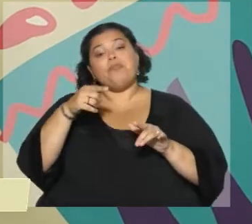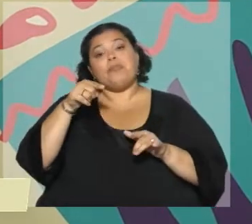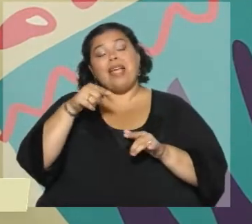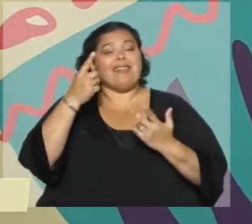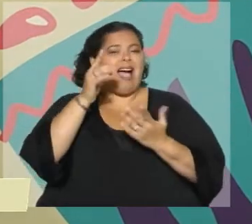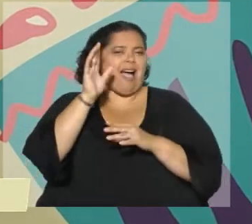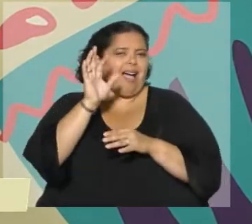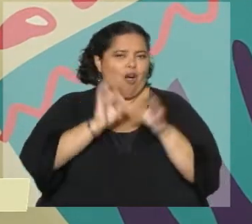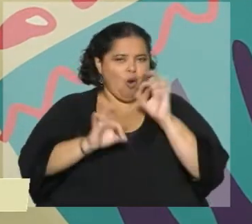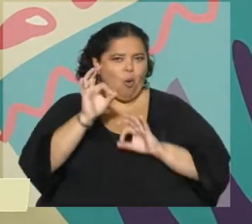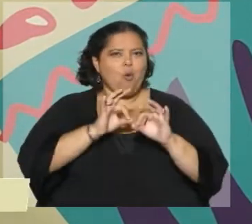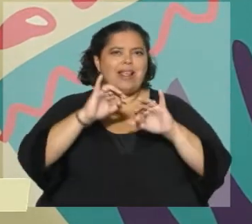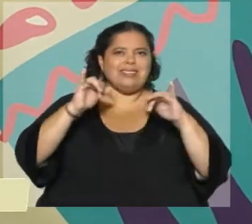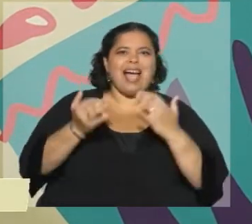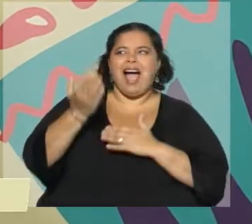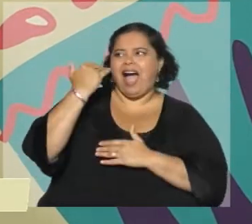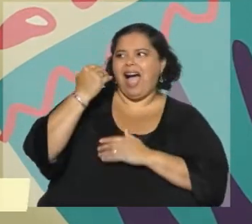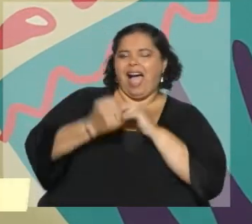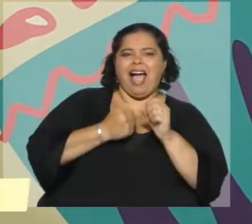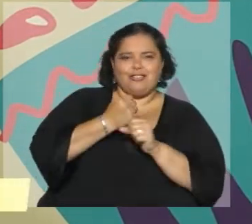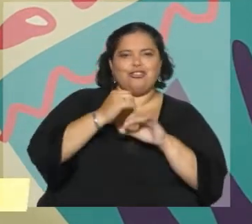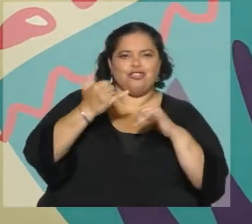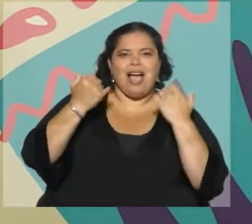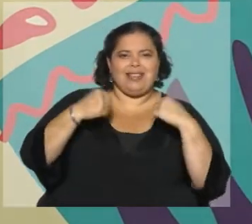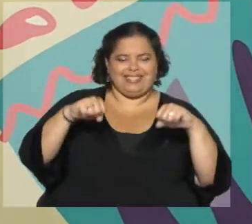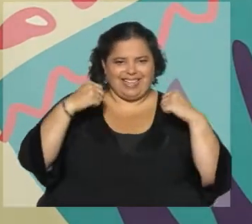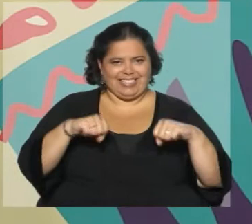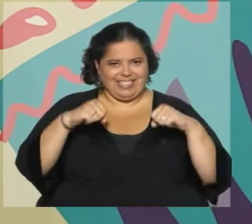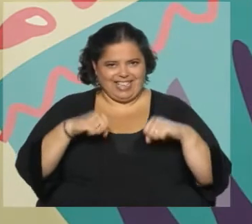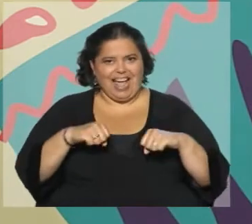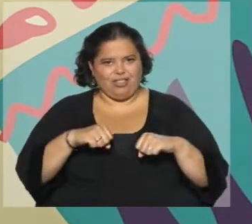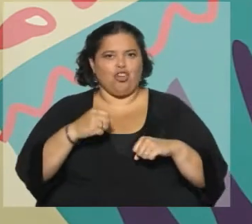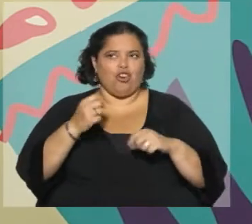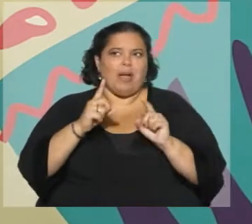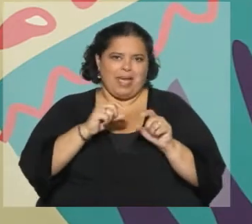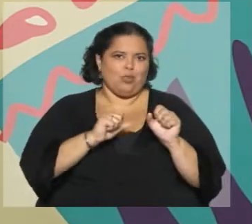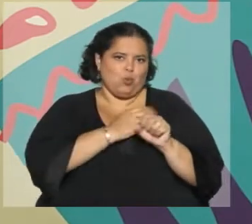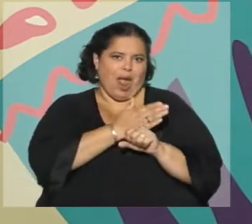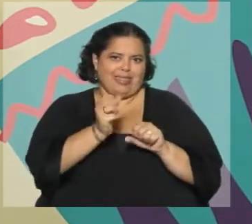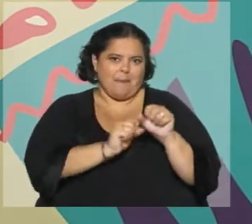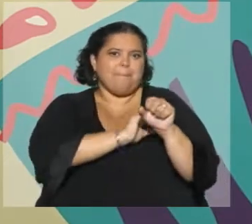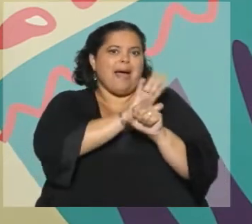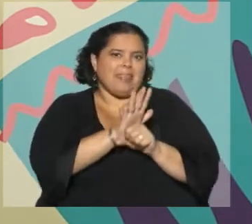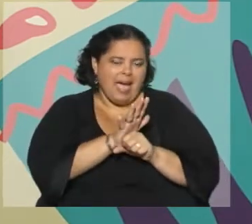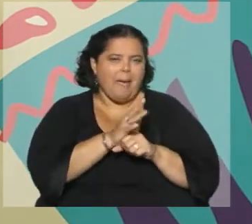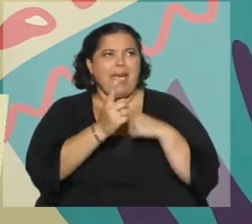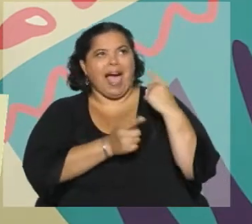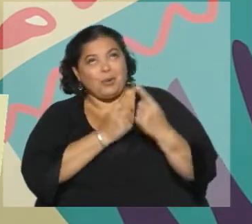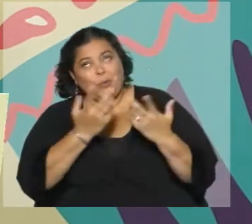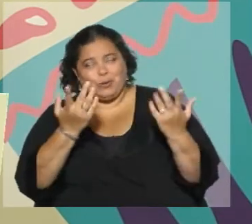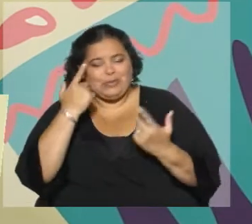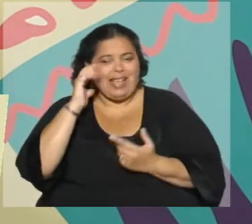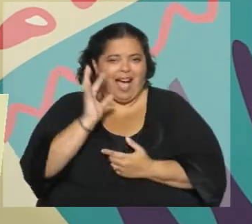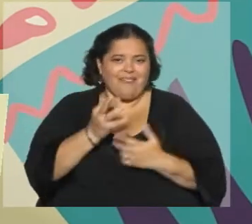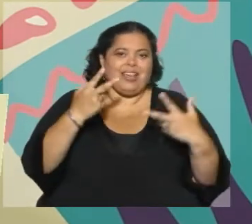venimos haciendo hace años venimos ensayando como movió pandemia mediante y con esas con esos conflictos que trae pero hoy